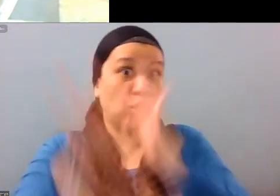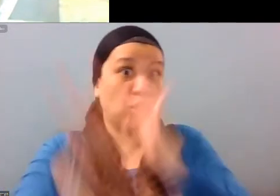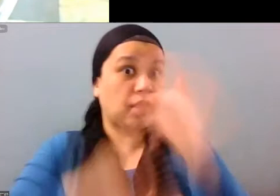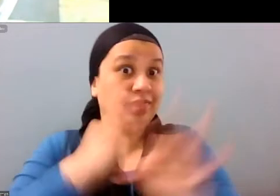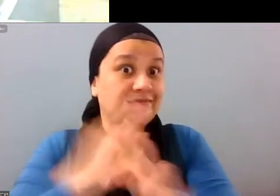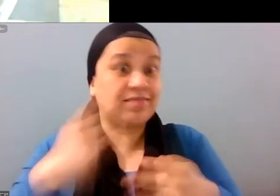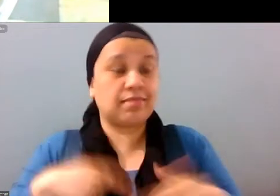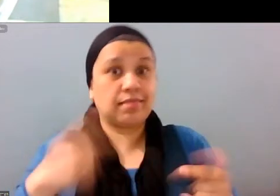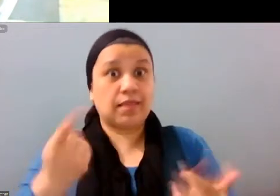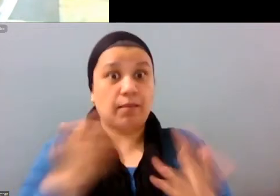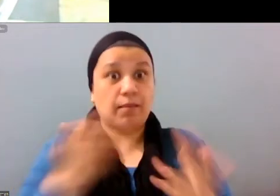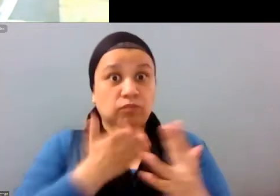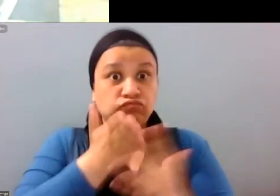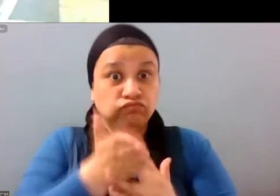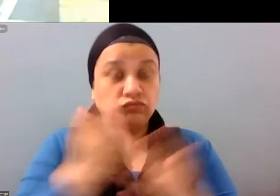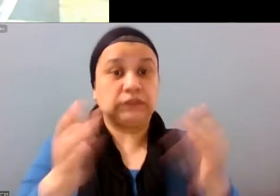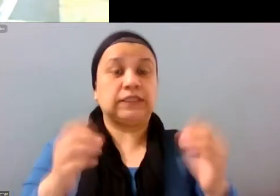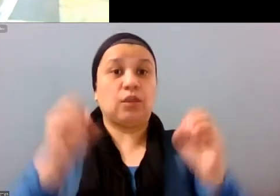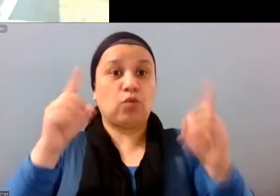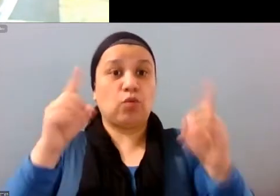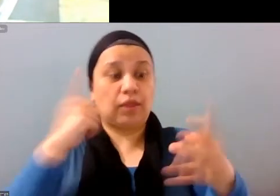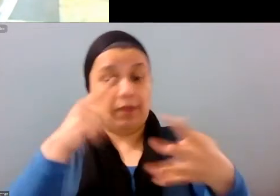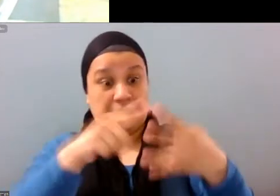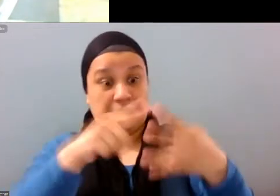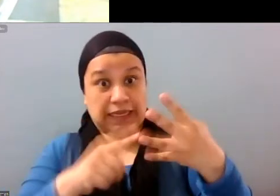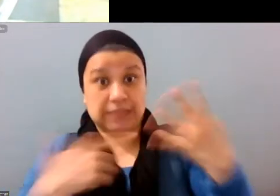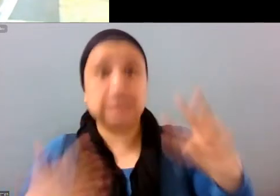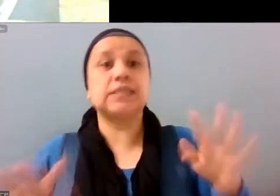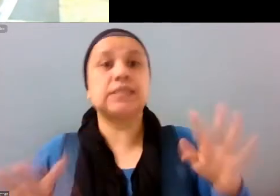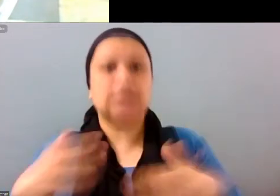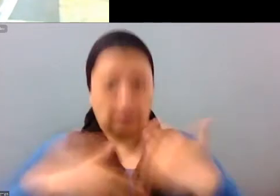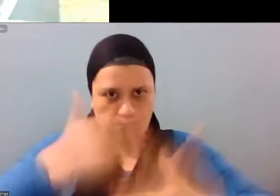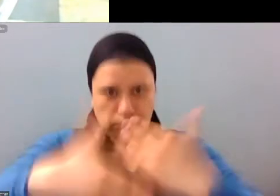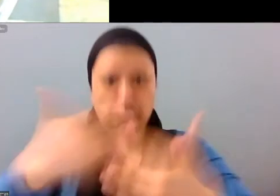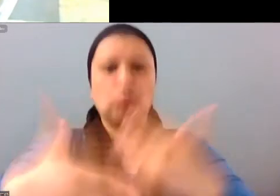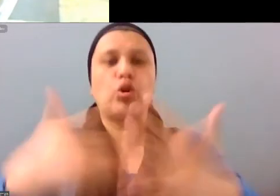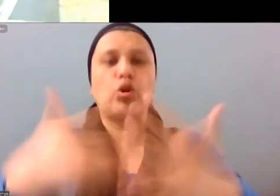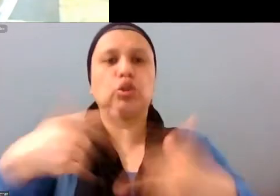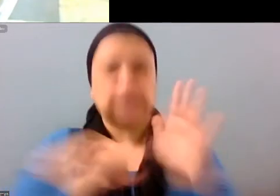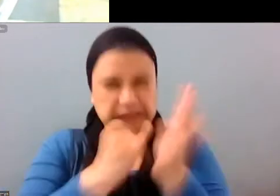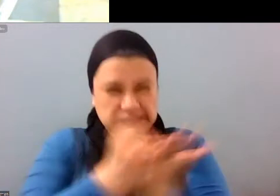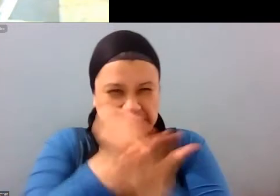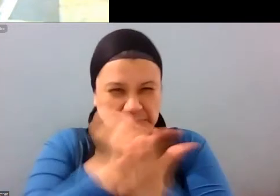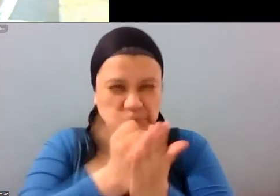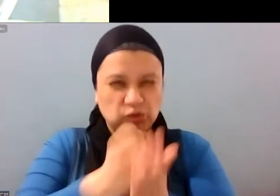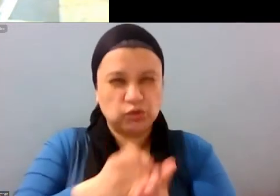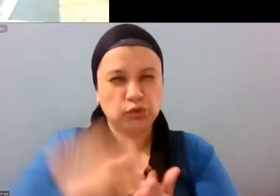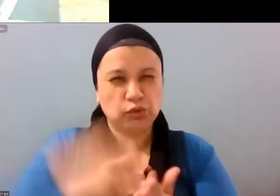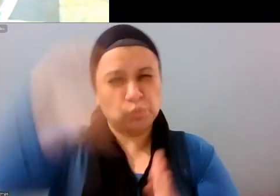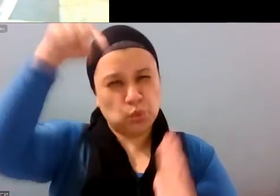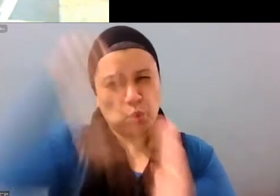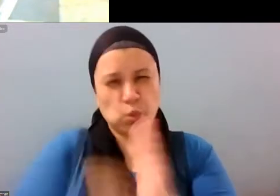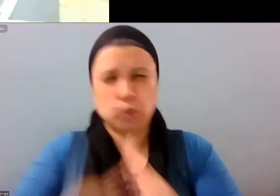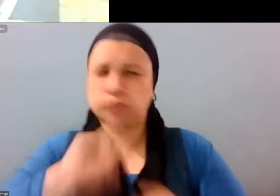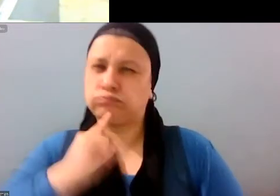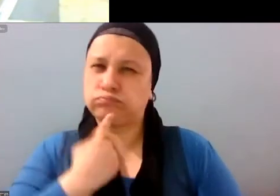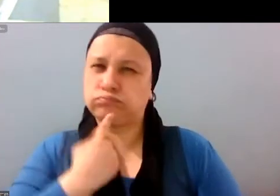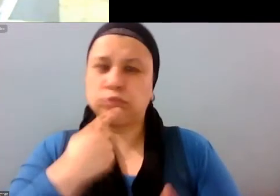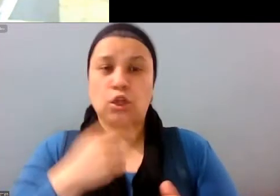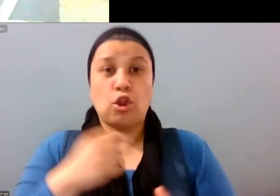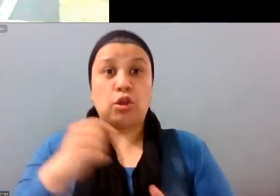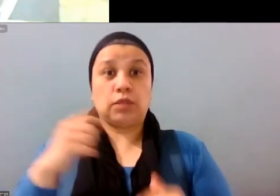permitieran caracterizar y después desarrollar una serie de procesos de investigación muy rigurosa que se desarrollaron en dos épocas del